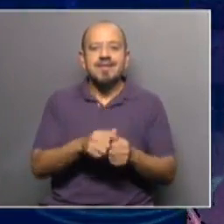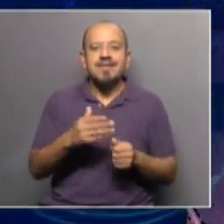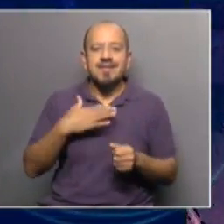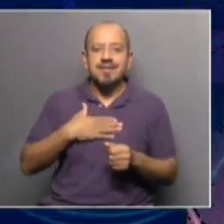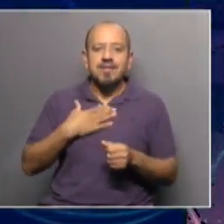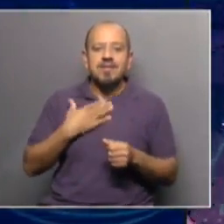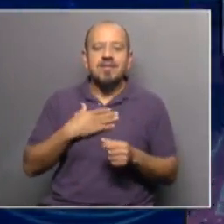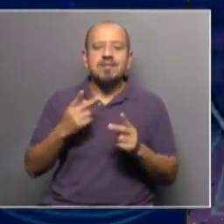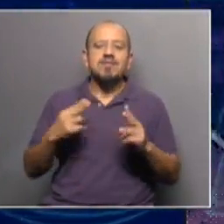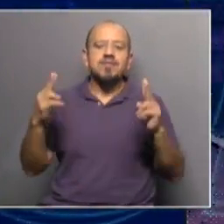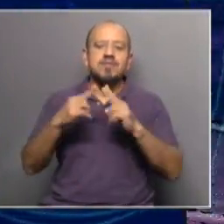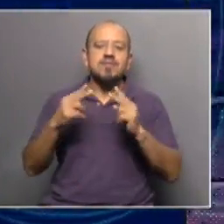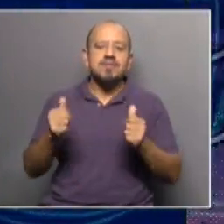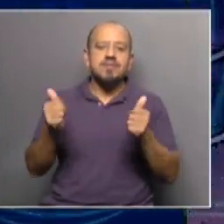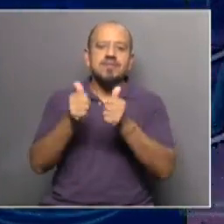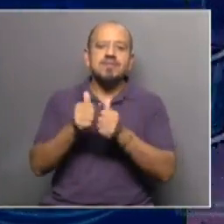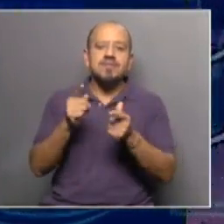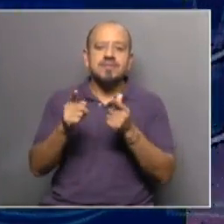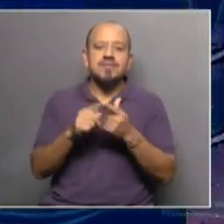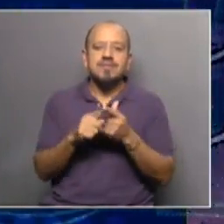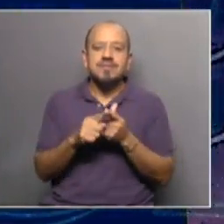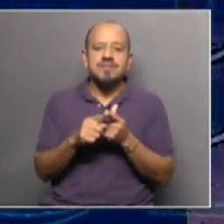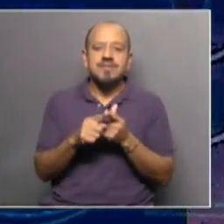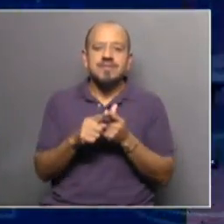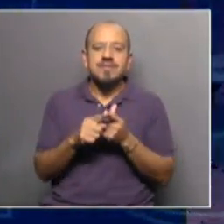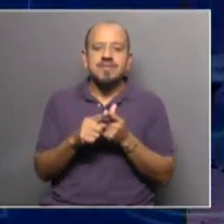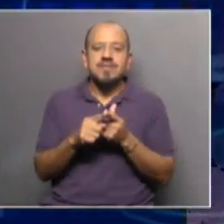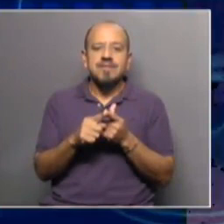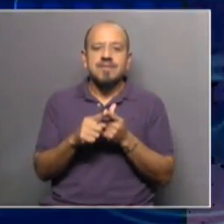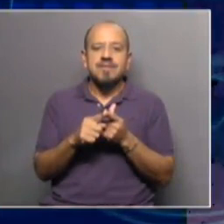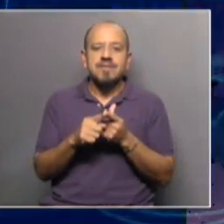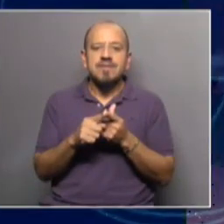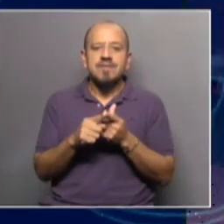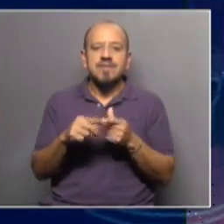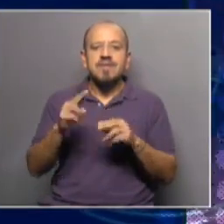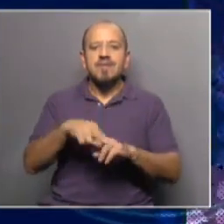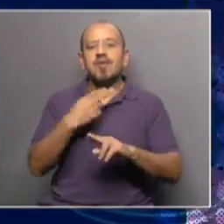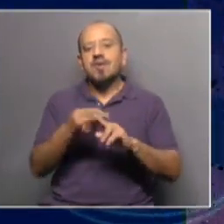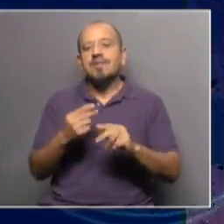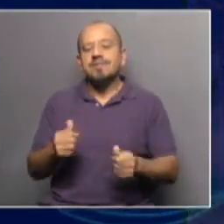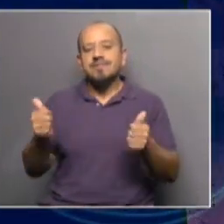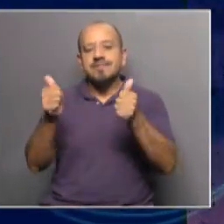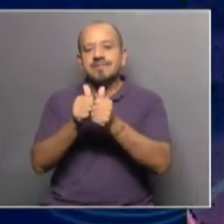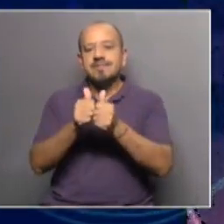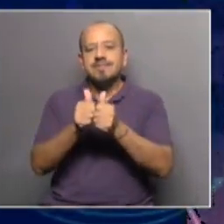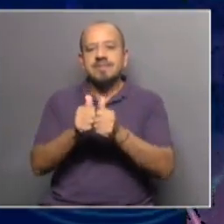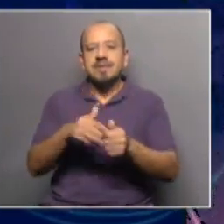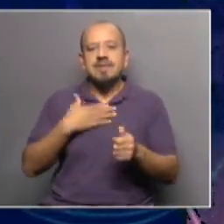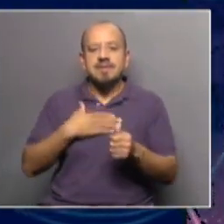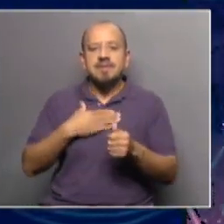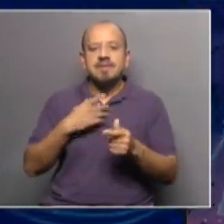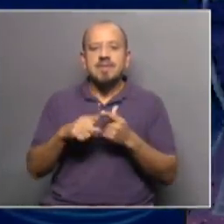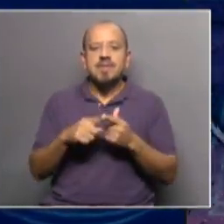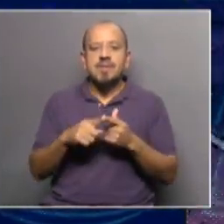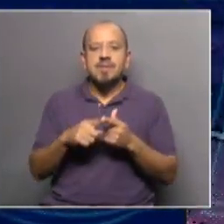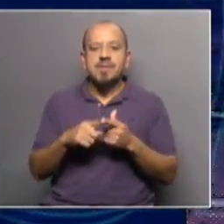Nora. Un gran reencuentro. Exactamente. Nos reencontramos en otra pantalla, pero con un gustazo, por supuesto. Maravilla. De estar